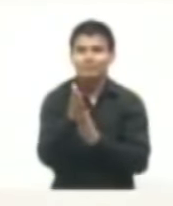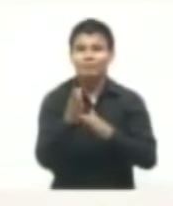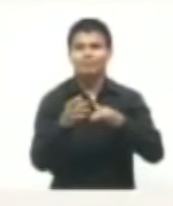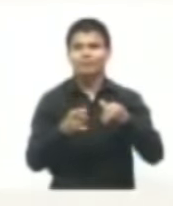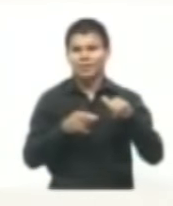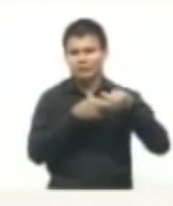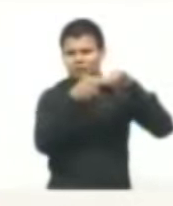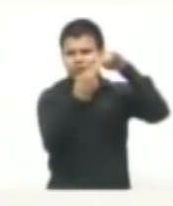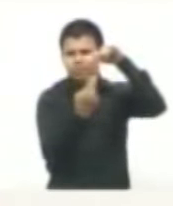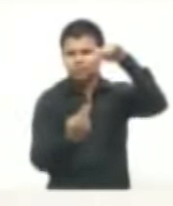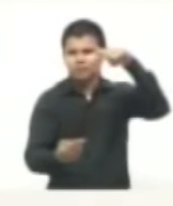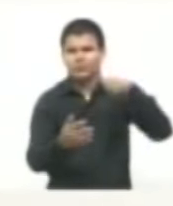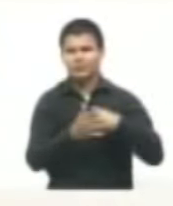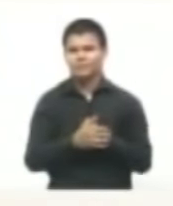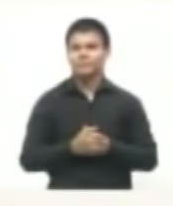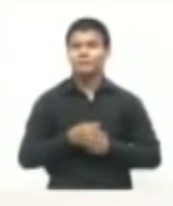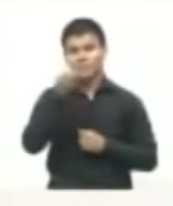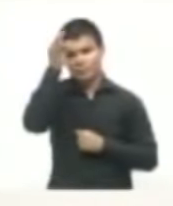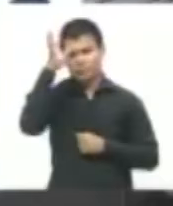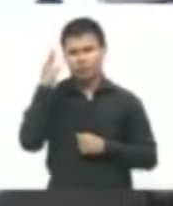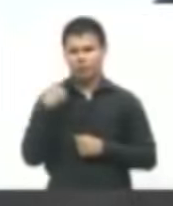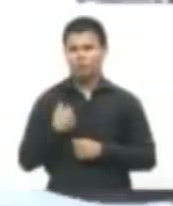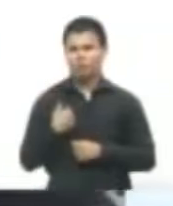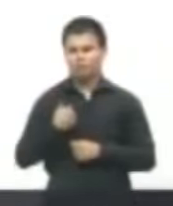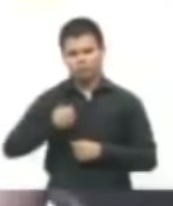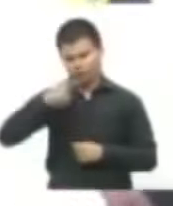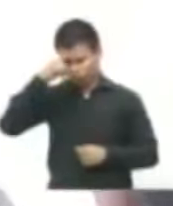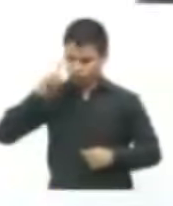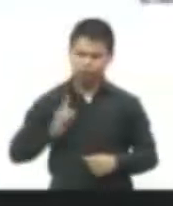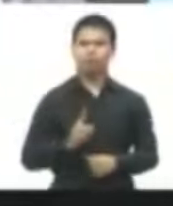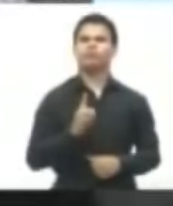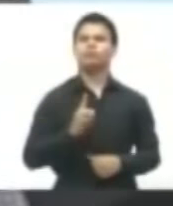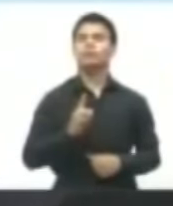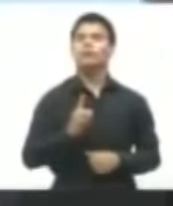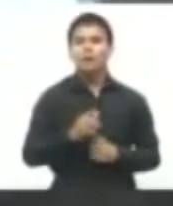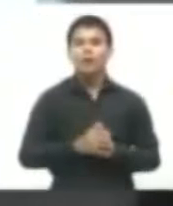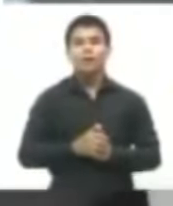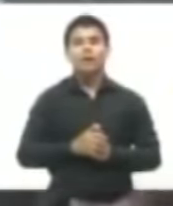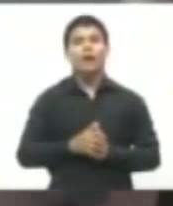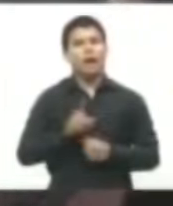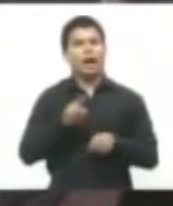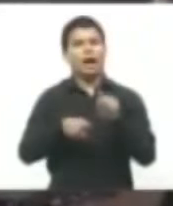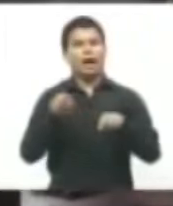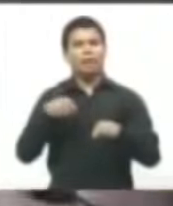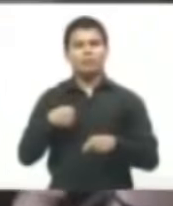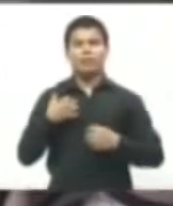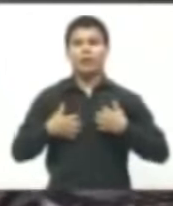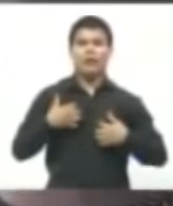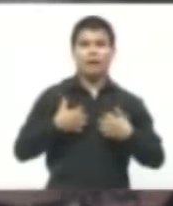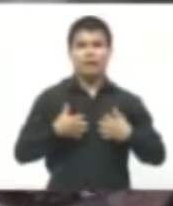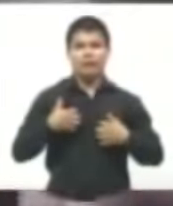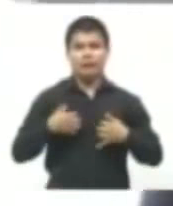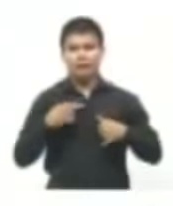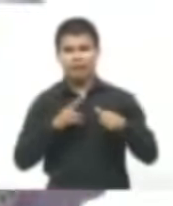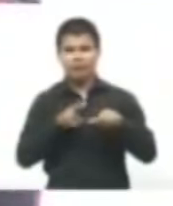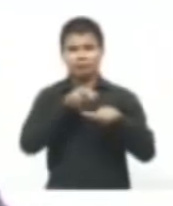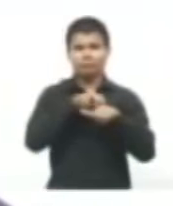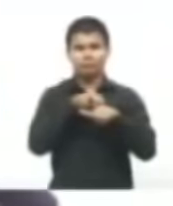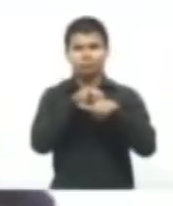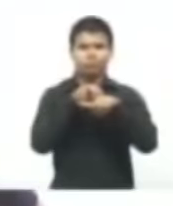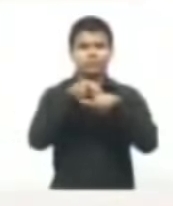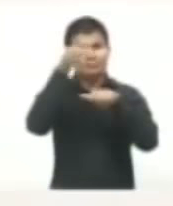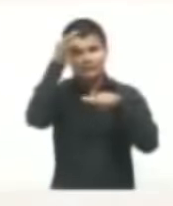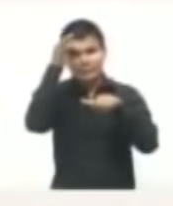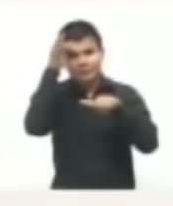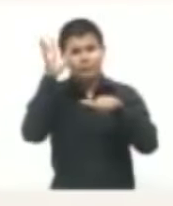Determinación. Sí, hemos tenido muchísimas personas que le tienen miedo a los aviones, a las alturas y que se han acercado a nosotros como para